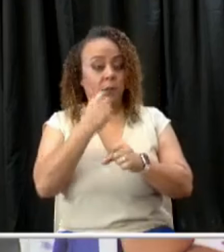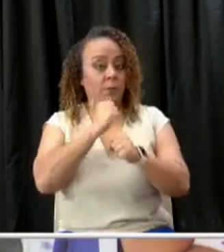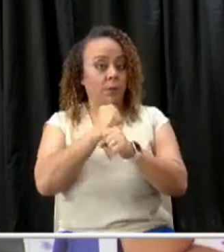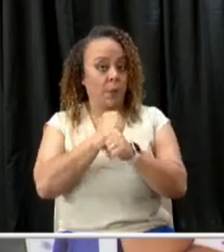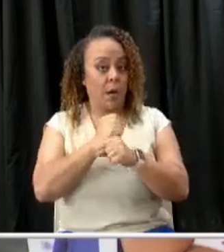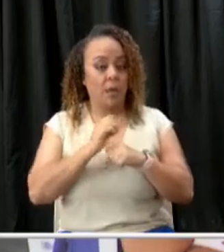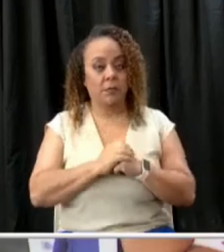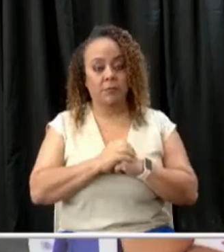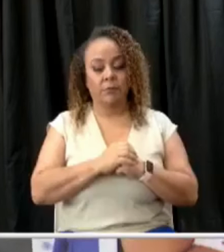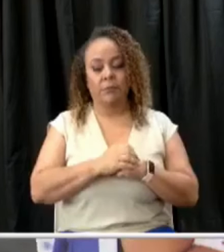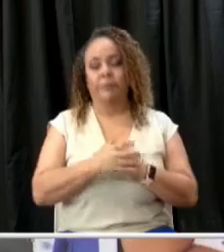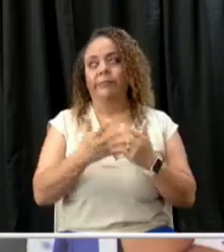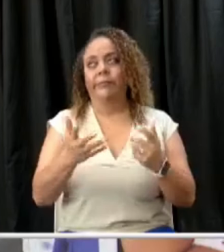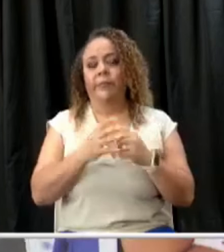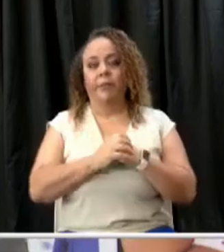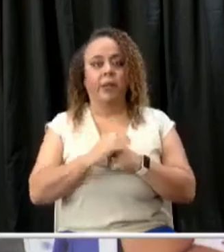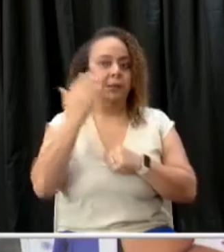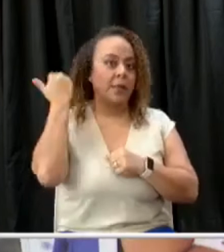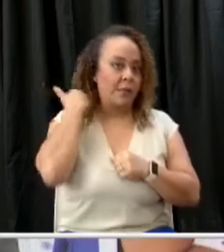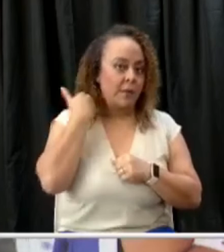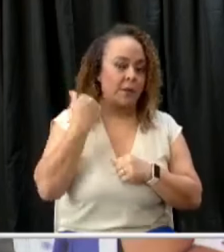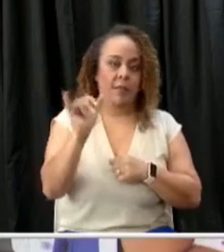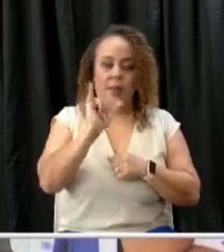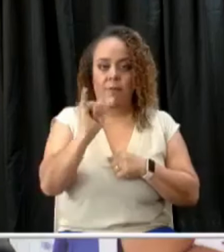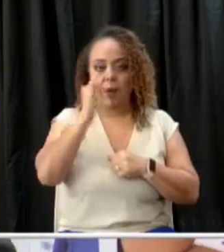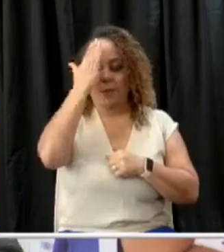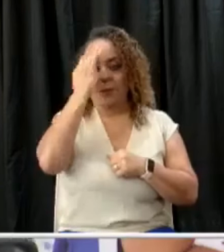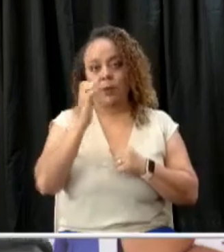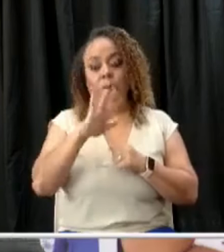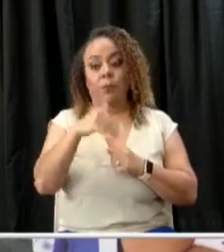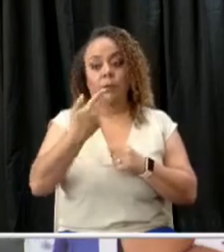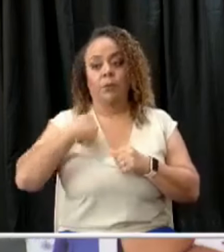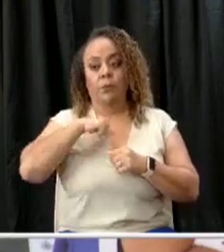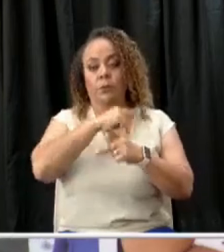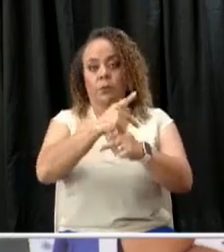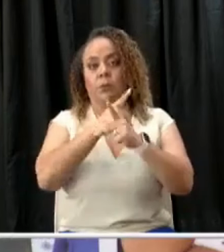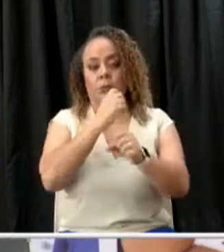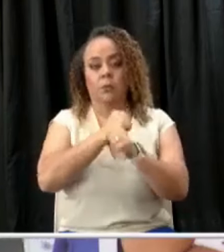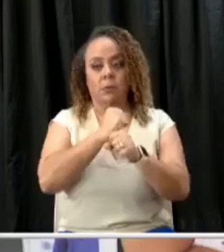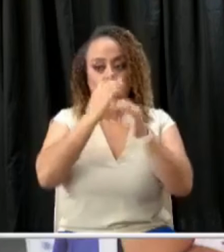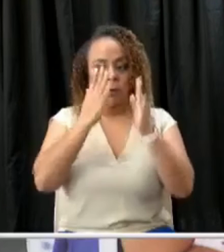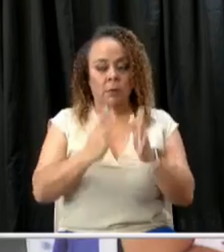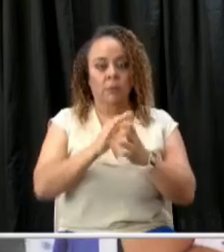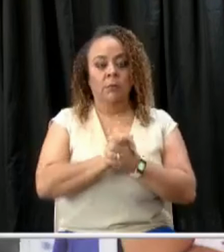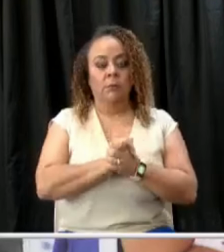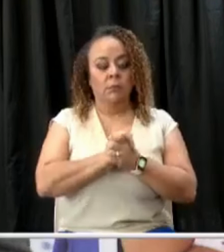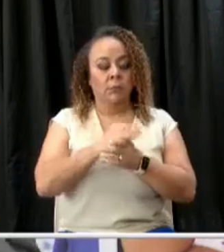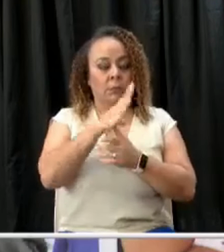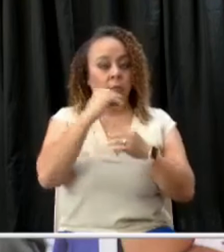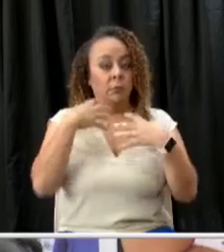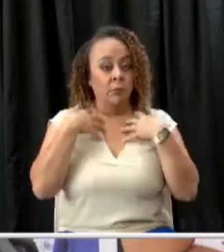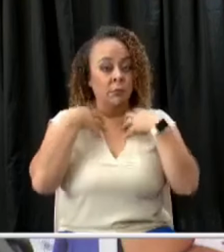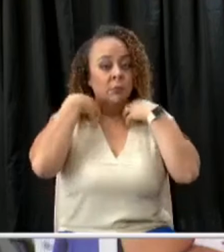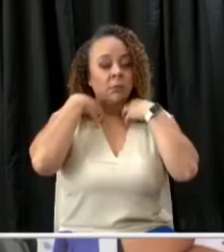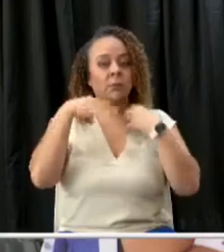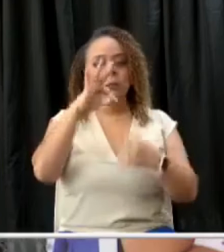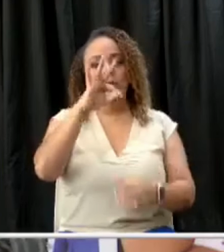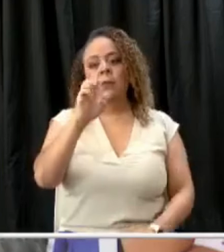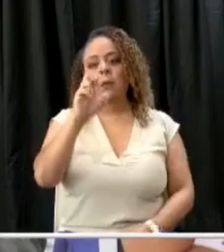laboral, accidentabilidad también, porque cuando protegemos a los trabajadores y el estrés térmico